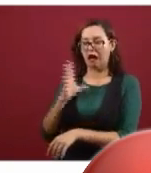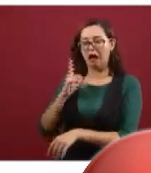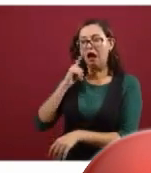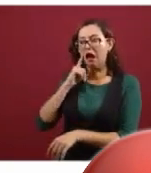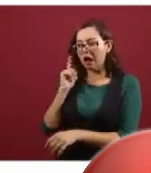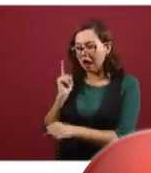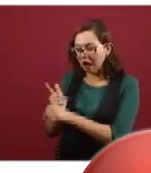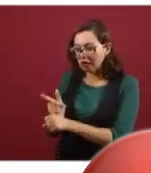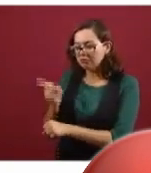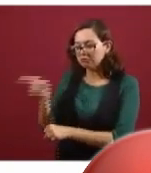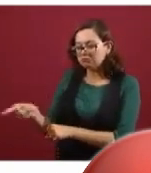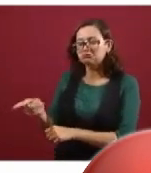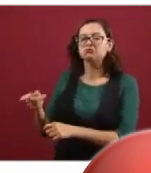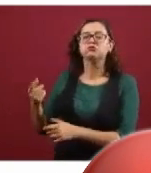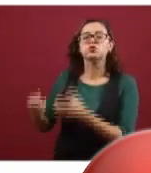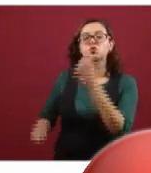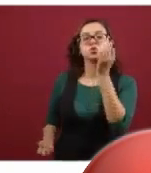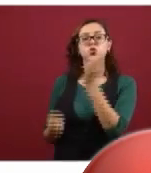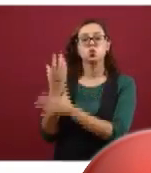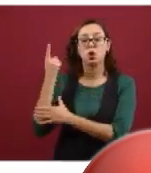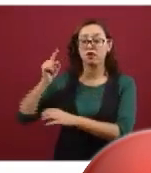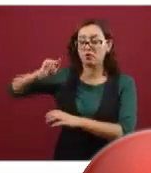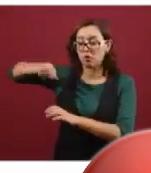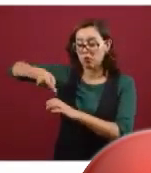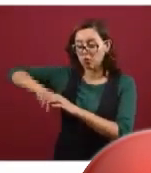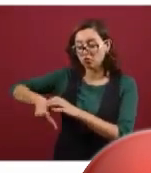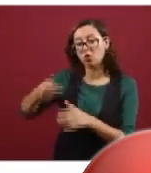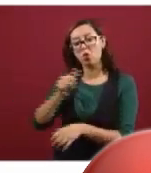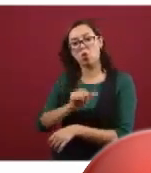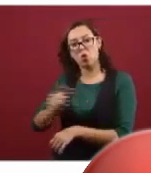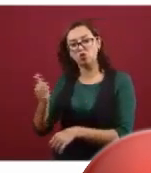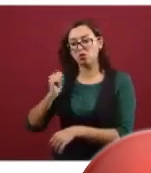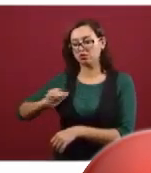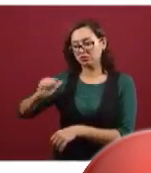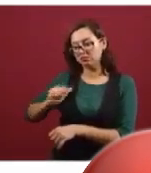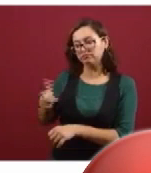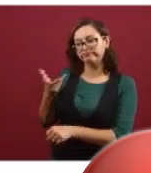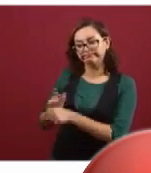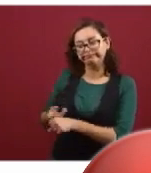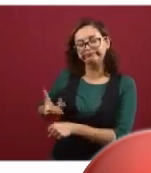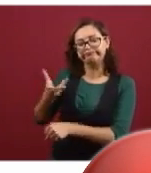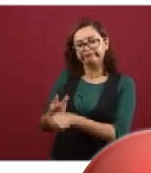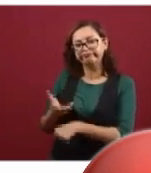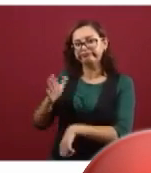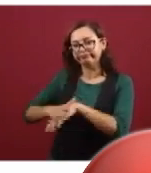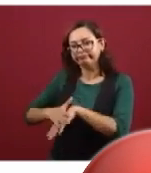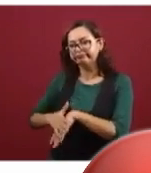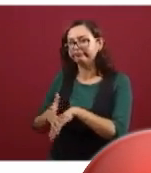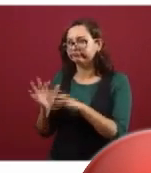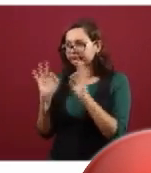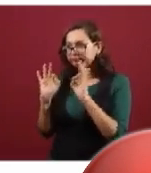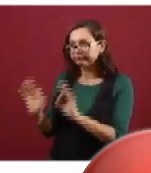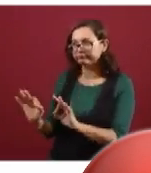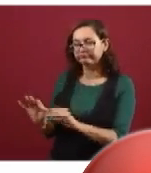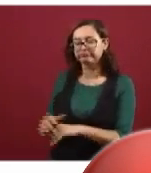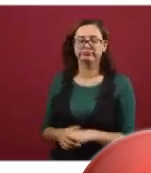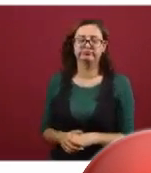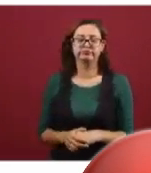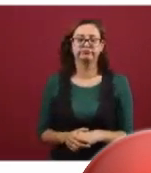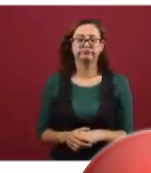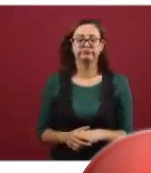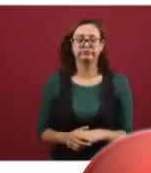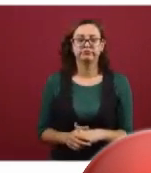pozos nuevos como con reparaciones mayores. Con el fin de detener la declinación